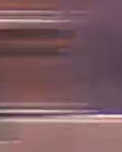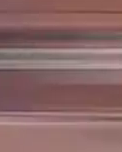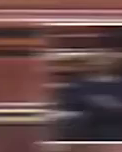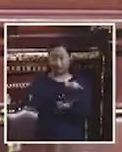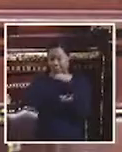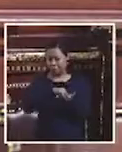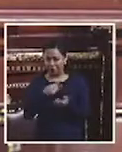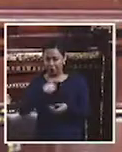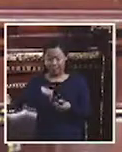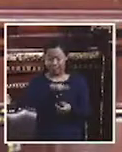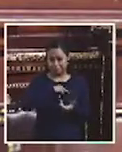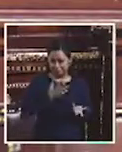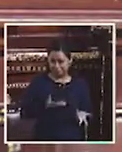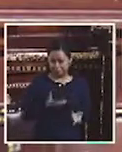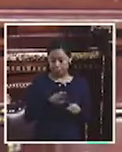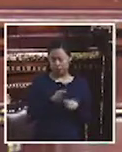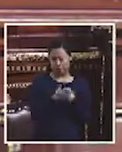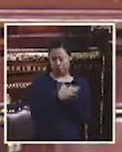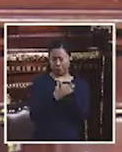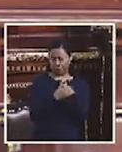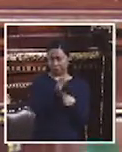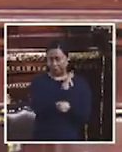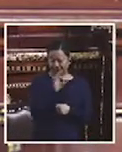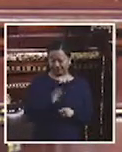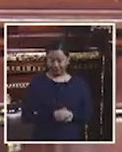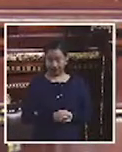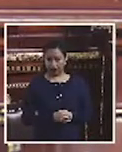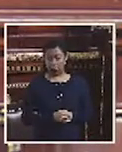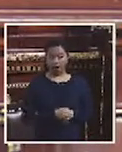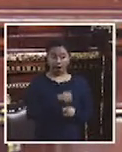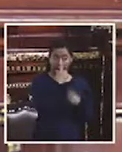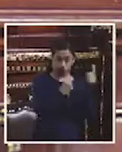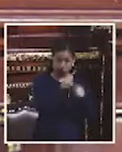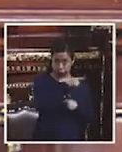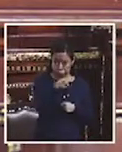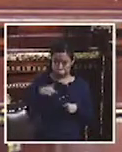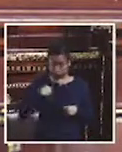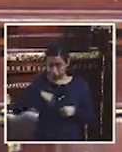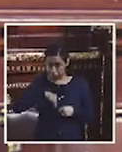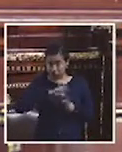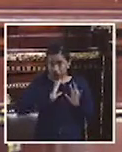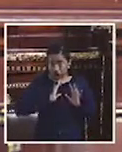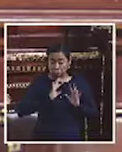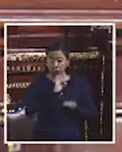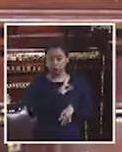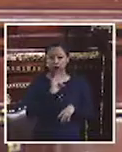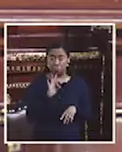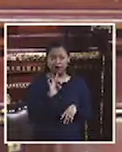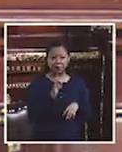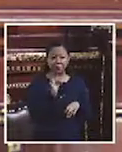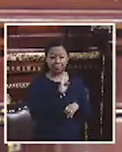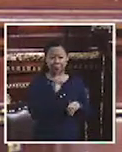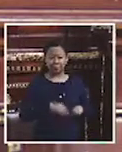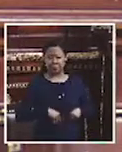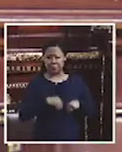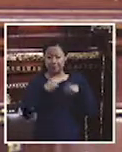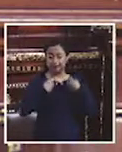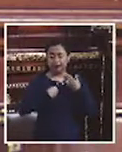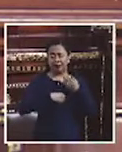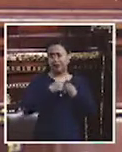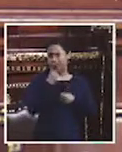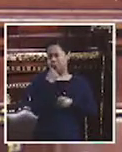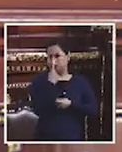reconocernos. Ninguna de nosotras ha estado exenta de vivir alguna o varias formas de